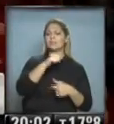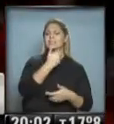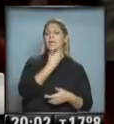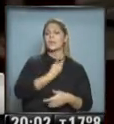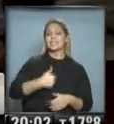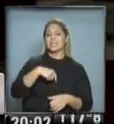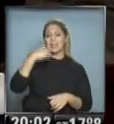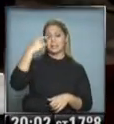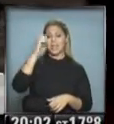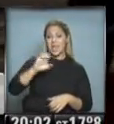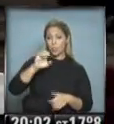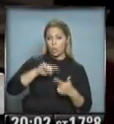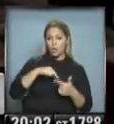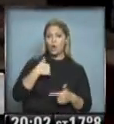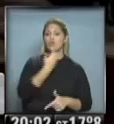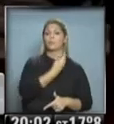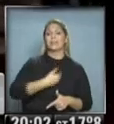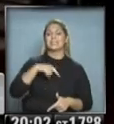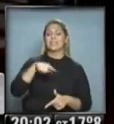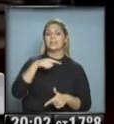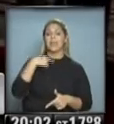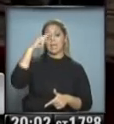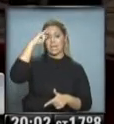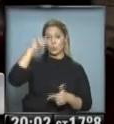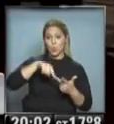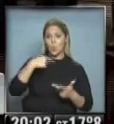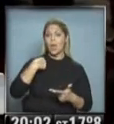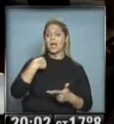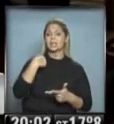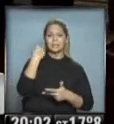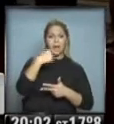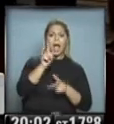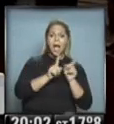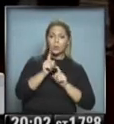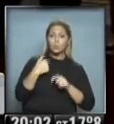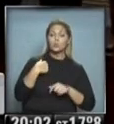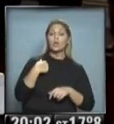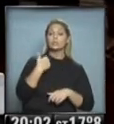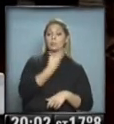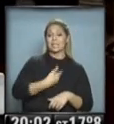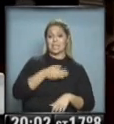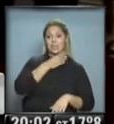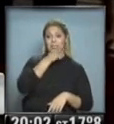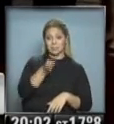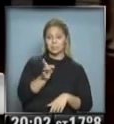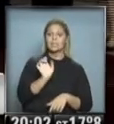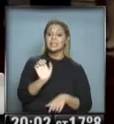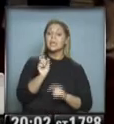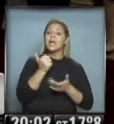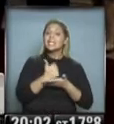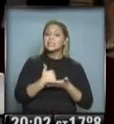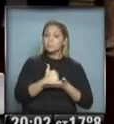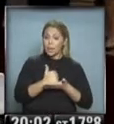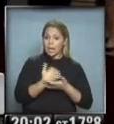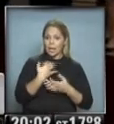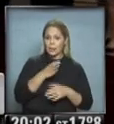Rafael Correa, de Uruguay, José Mujica, son algunos de los que están llegando o se aguarda que lleguen de